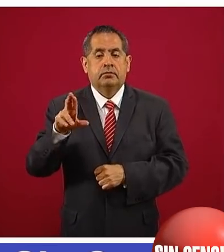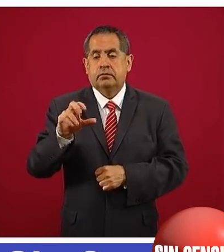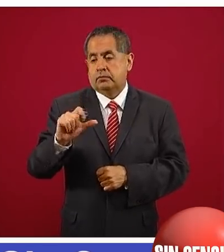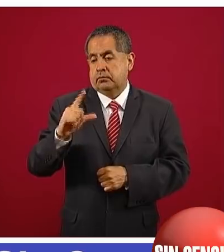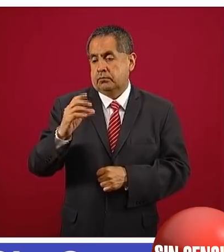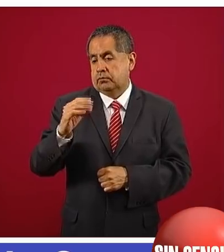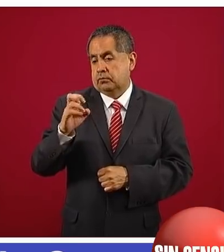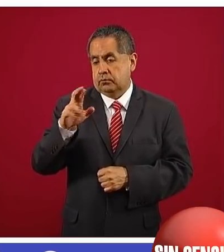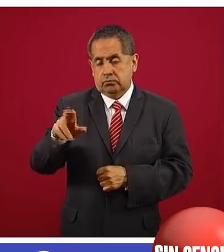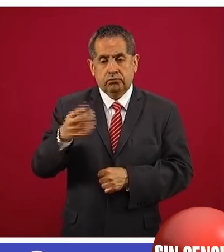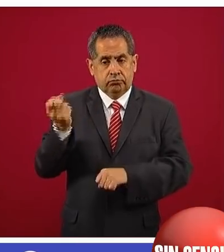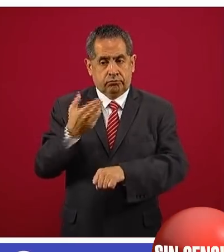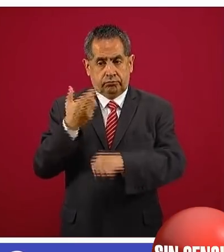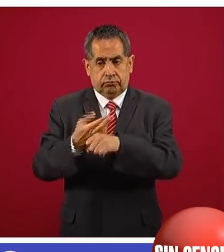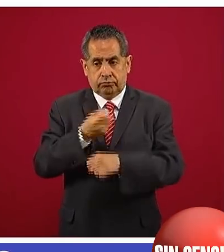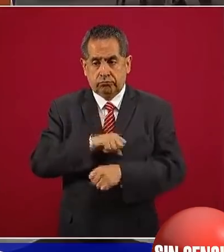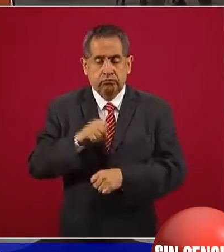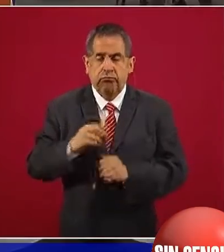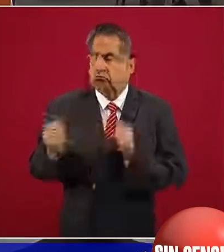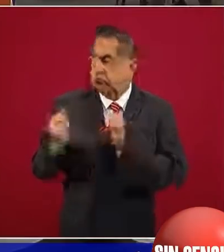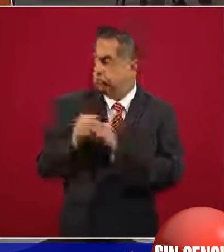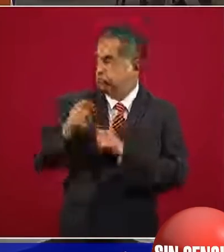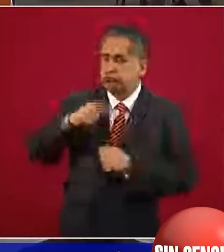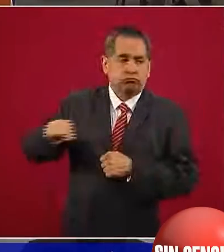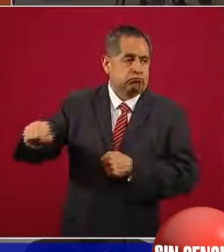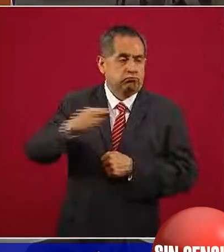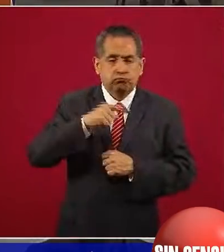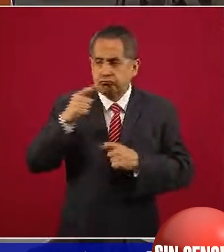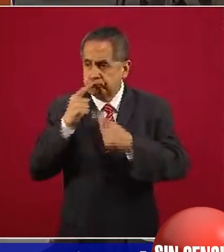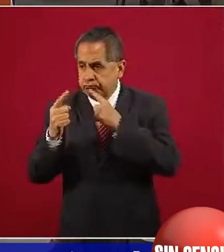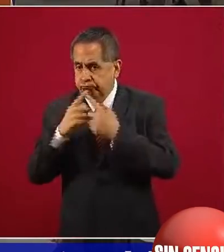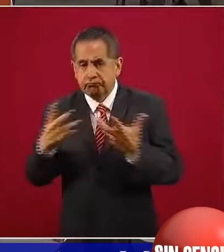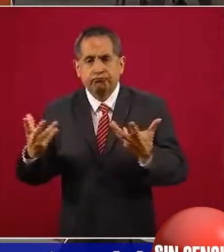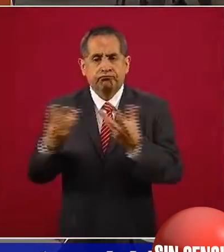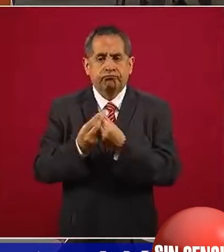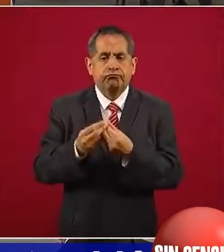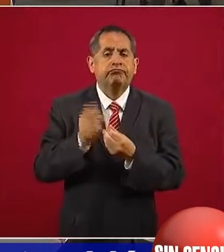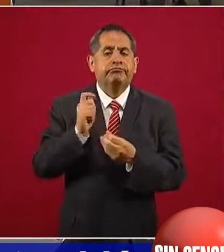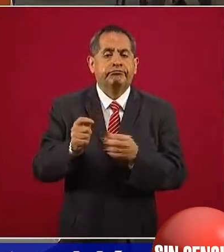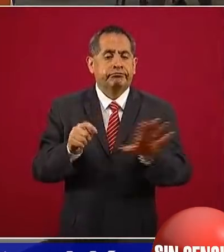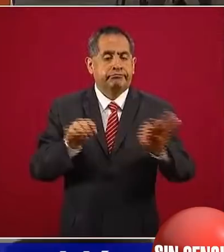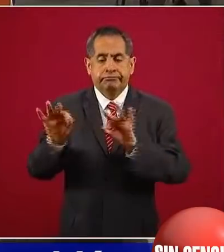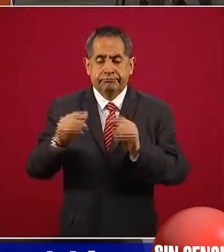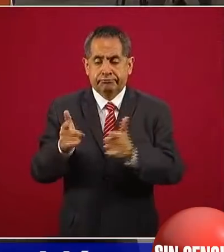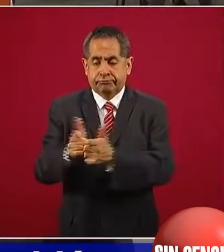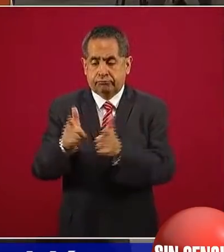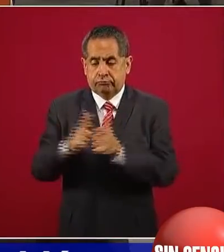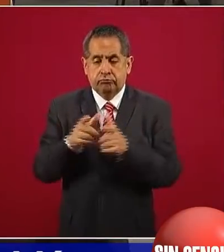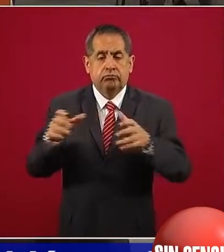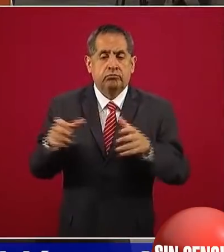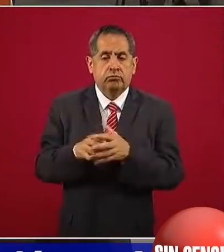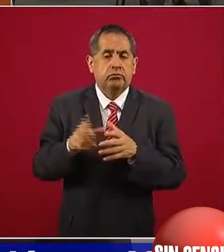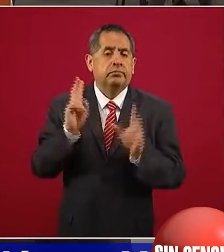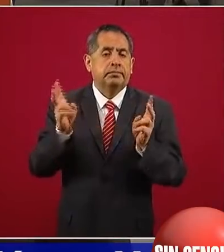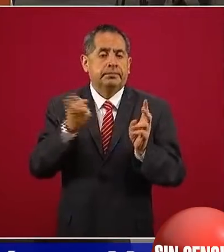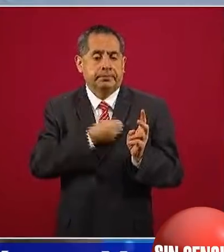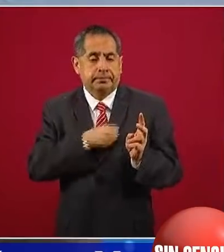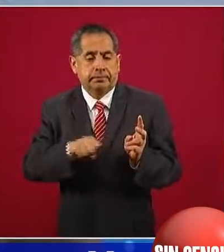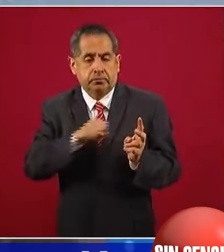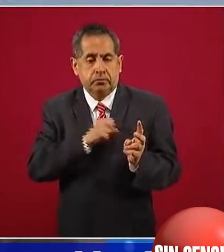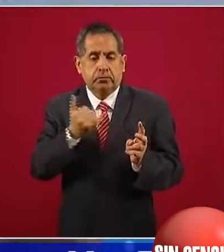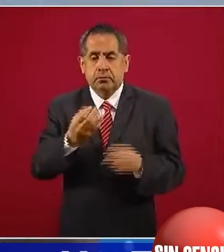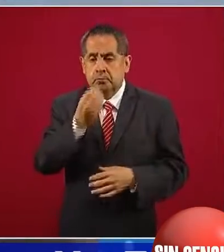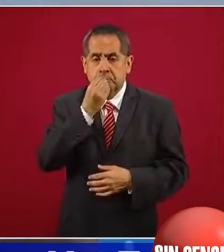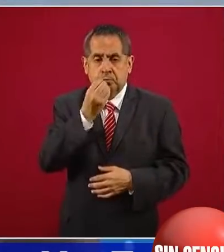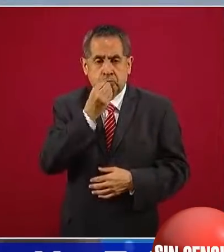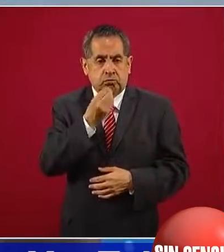Salud, estableció, junto con otras instituciones, el Grupo Intersectorial de Salud y Alimentación,